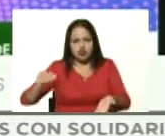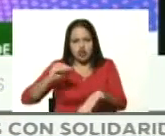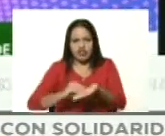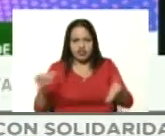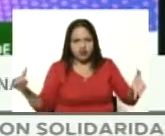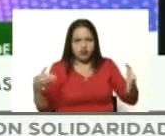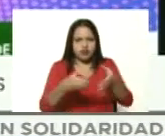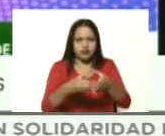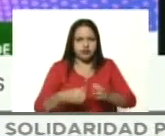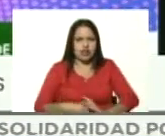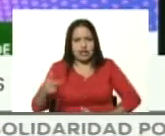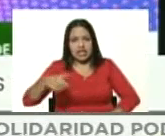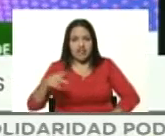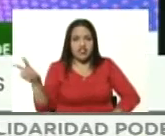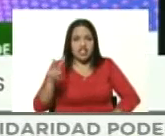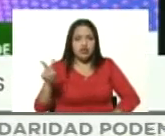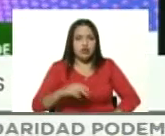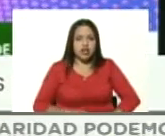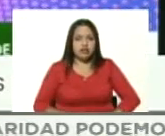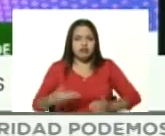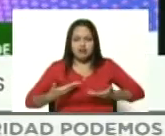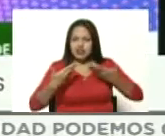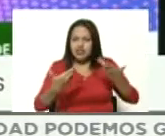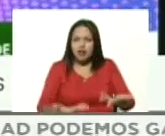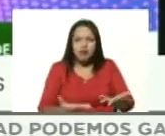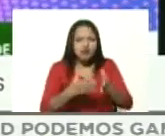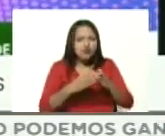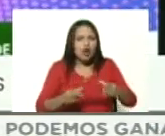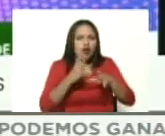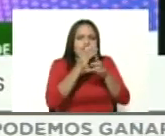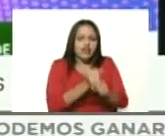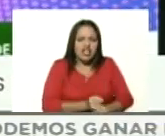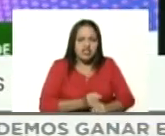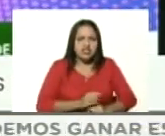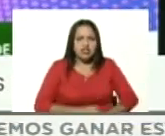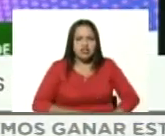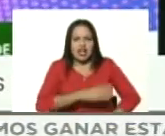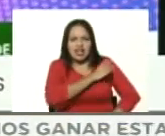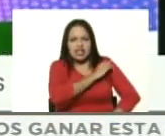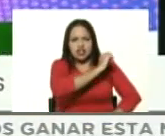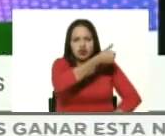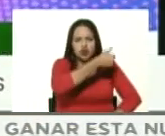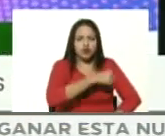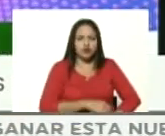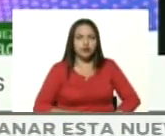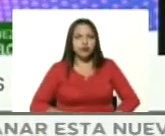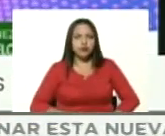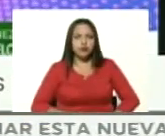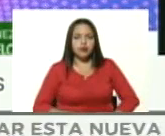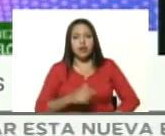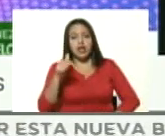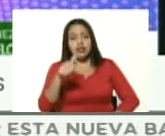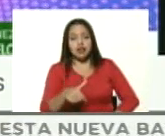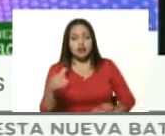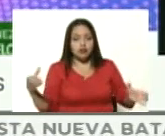Y desde Venezuela depositamos toda nuestra confianza a la dirección de este